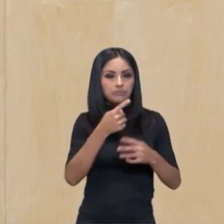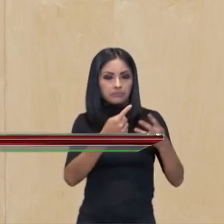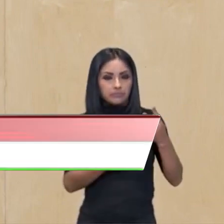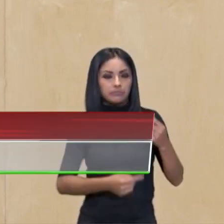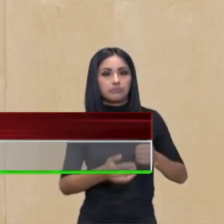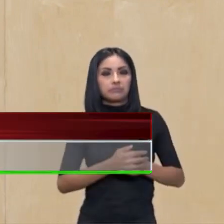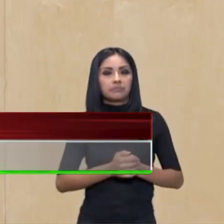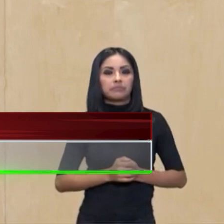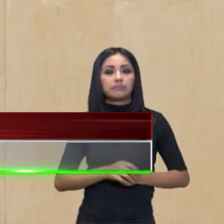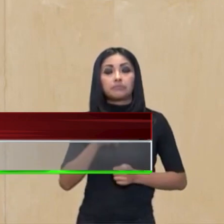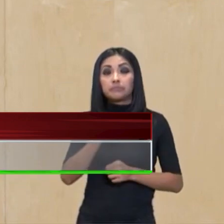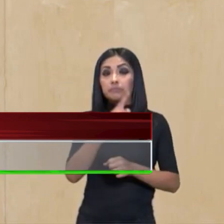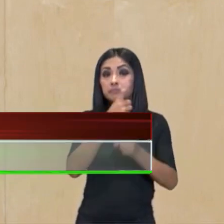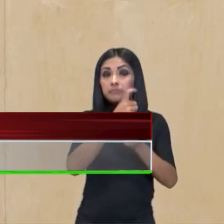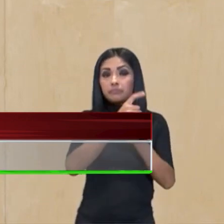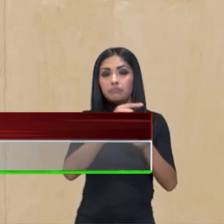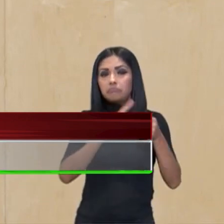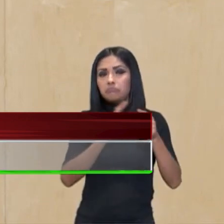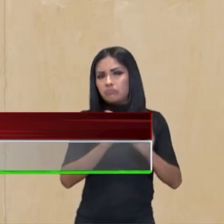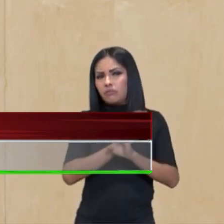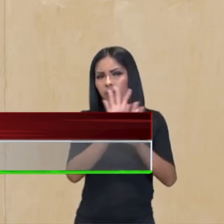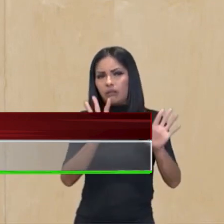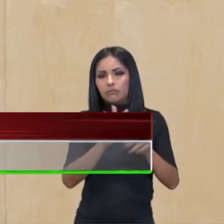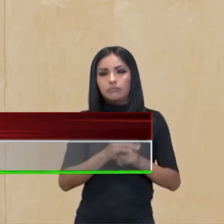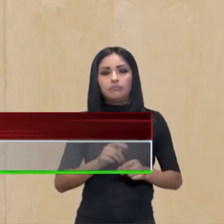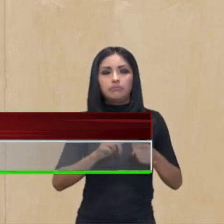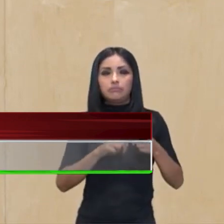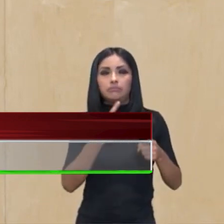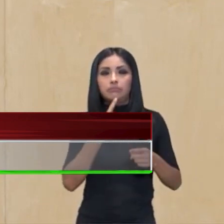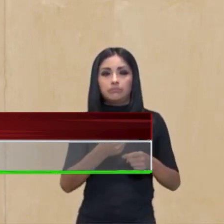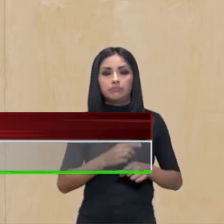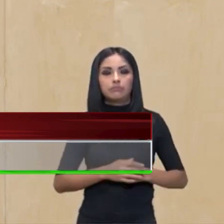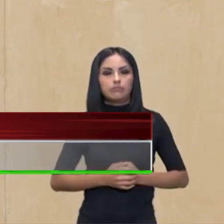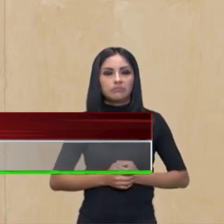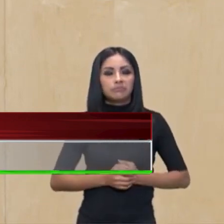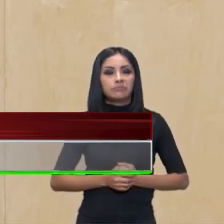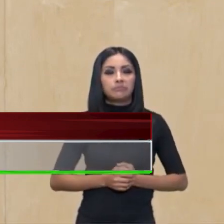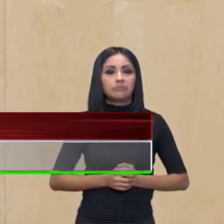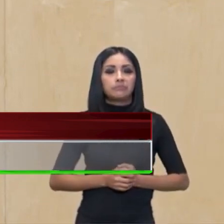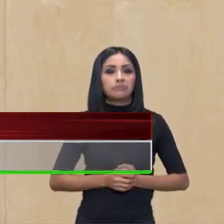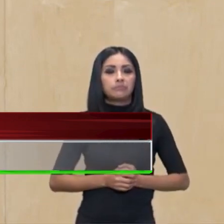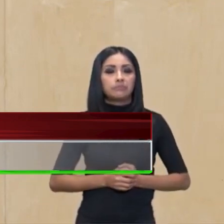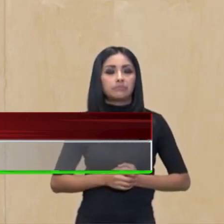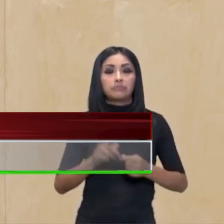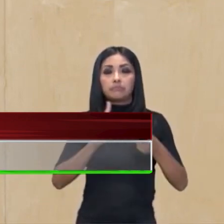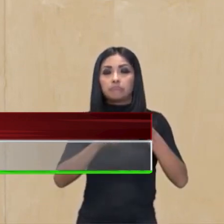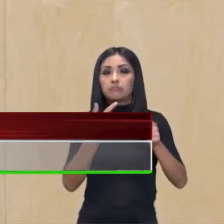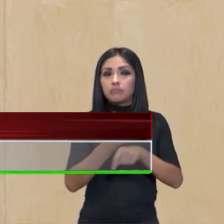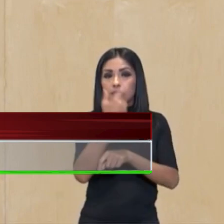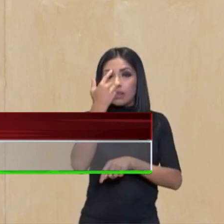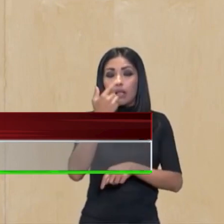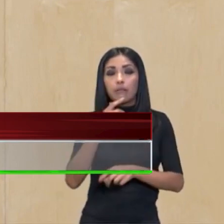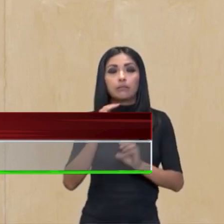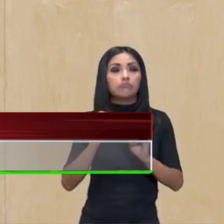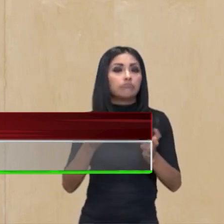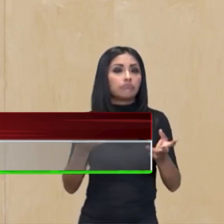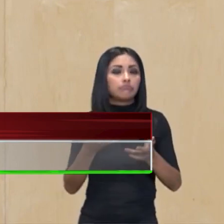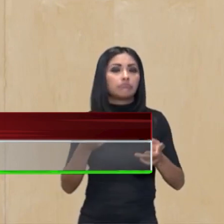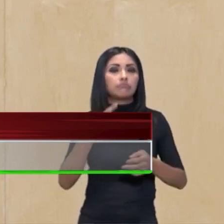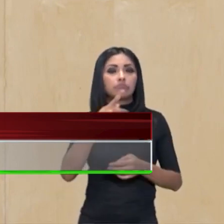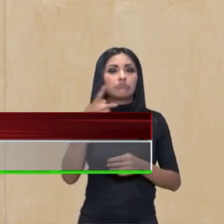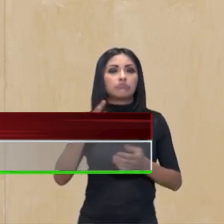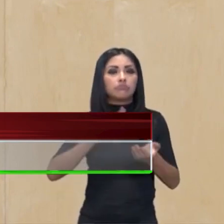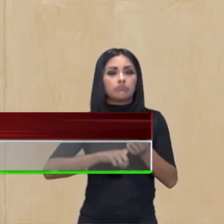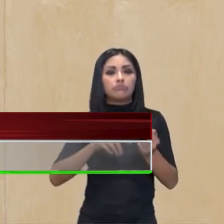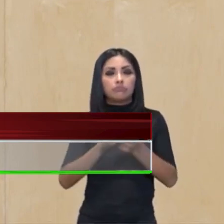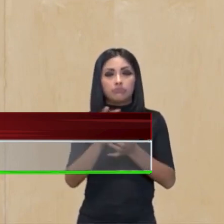y la fracción primera es muy clara dice transgredir en forma grave o reiterada las disposiciones